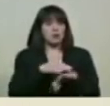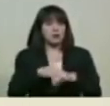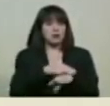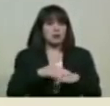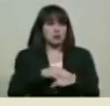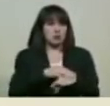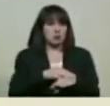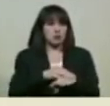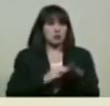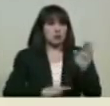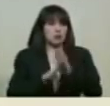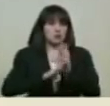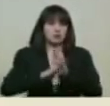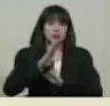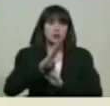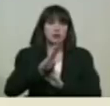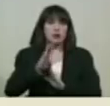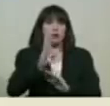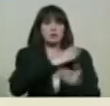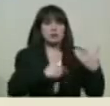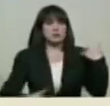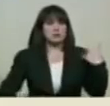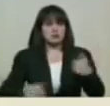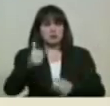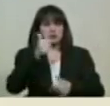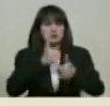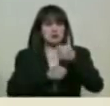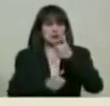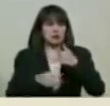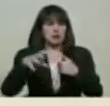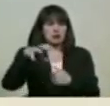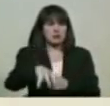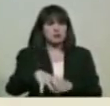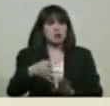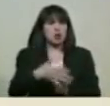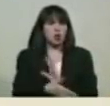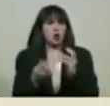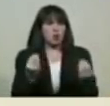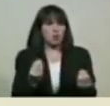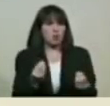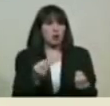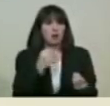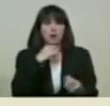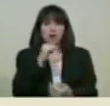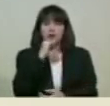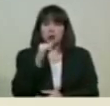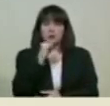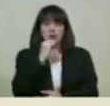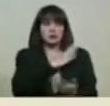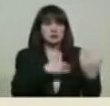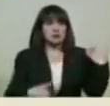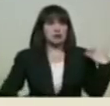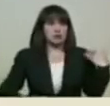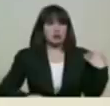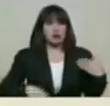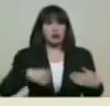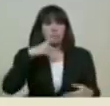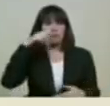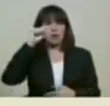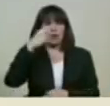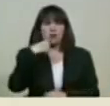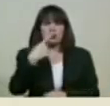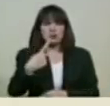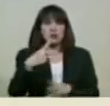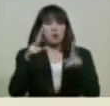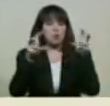entre los ministros y el vicepresidente sectorial, y como lo dijo el presidente de la República, nuevos métodos de trabajo como el que hemos